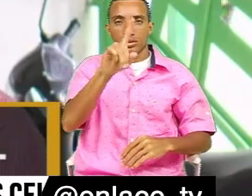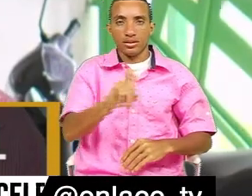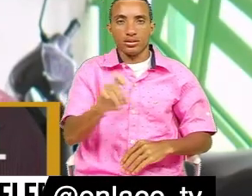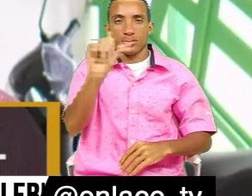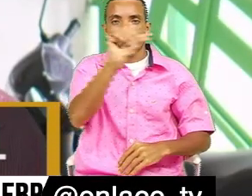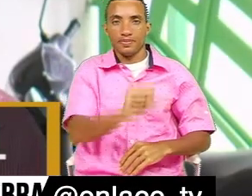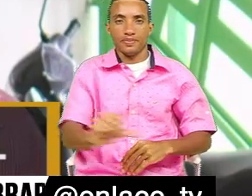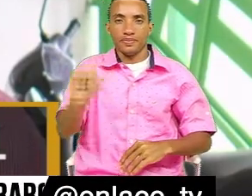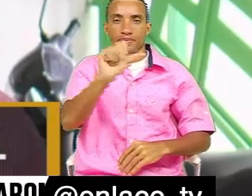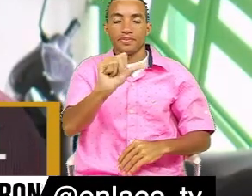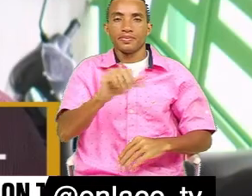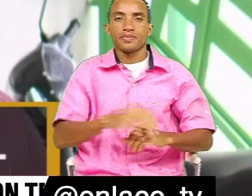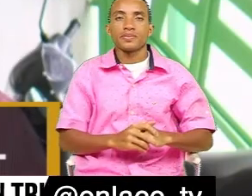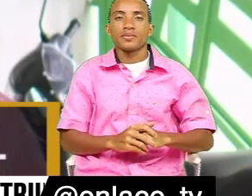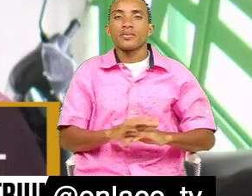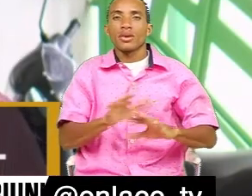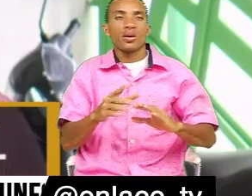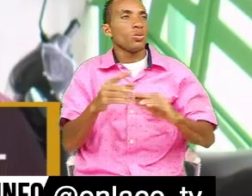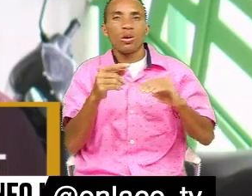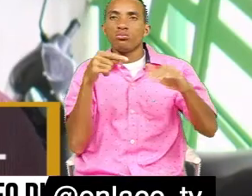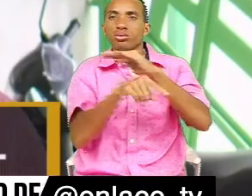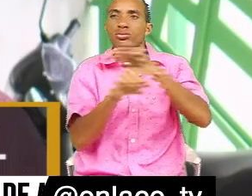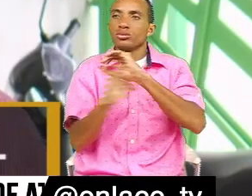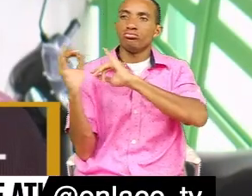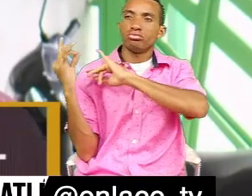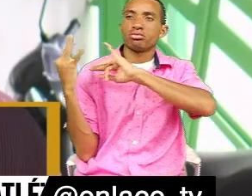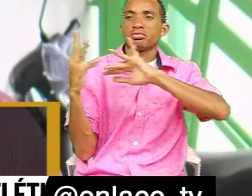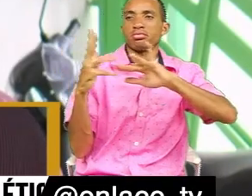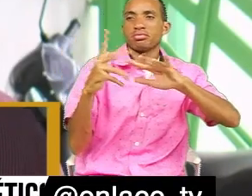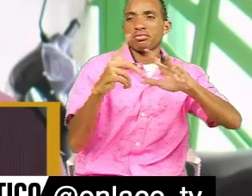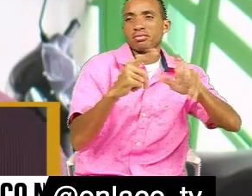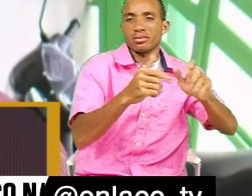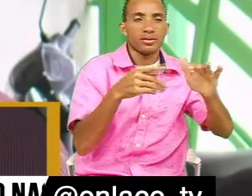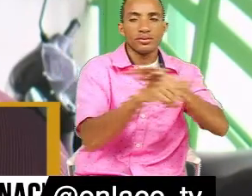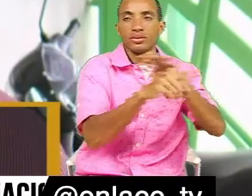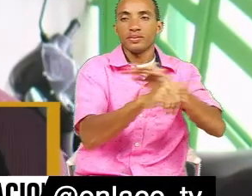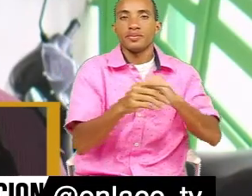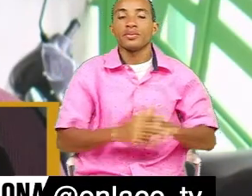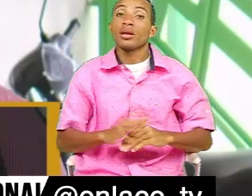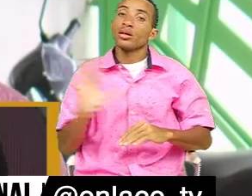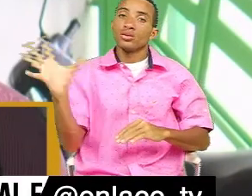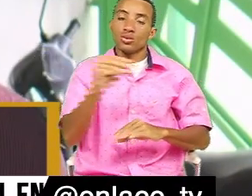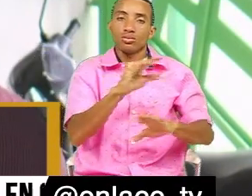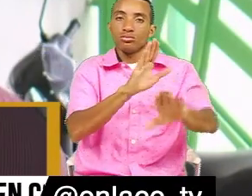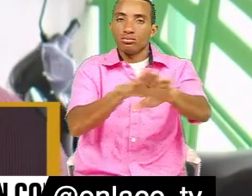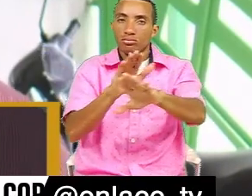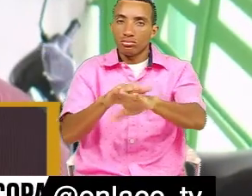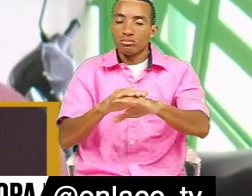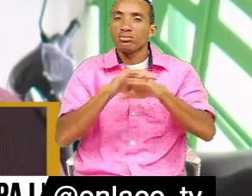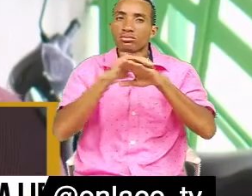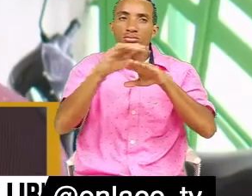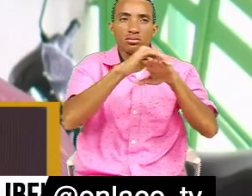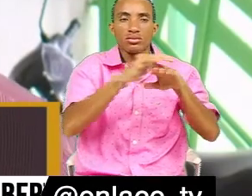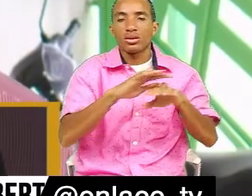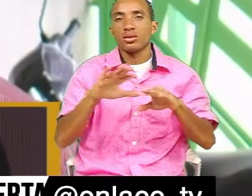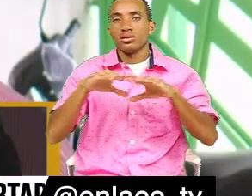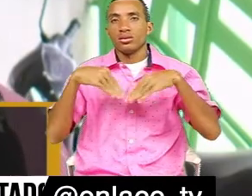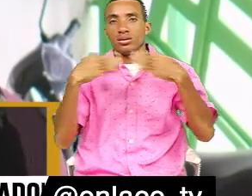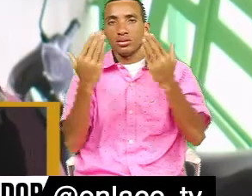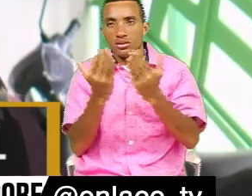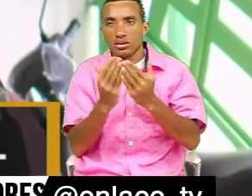que es evacuación del estadio de fútbol. Estamos haciendo las invitaciones a los centros educativos para